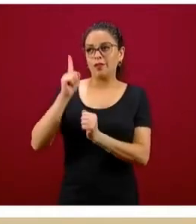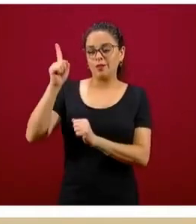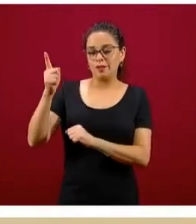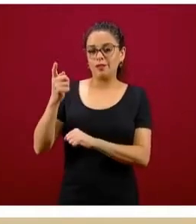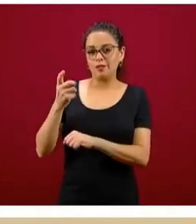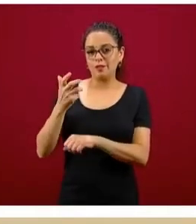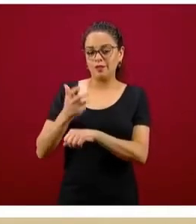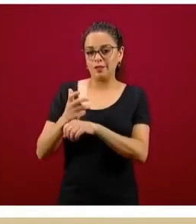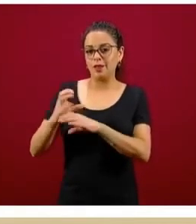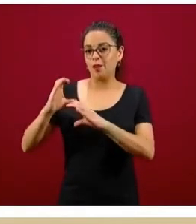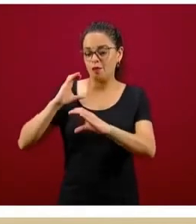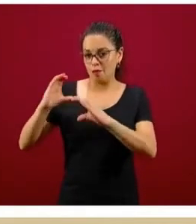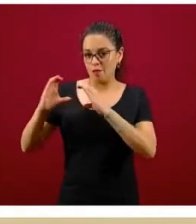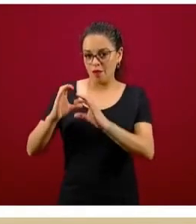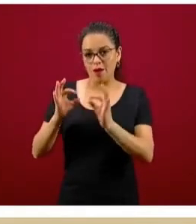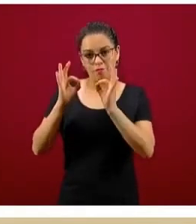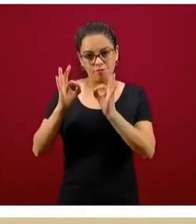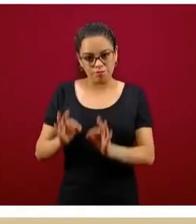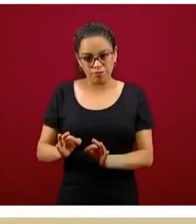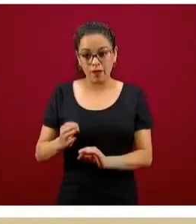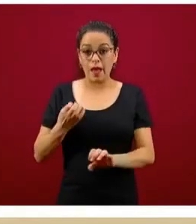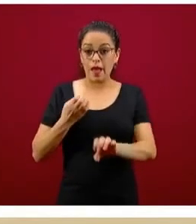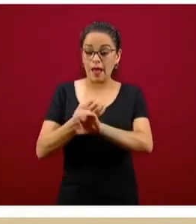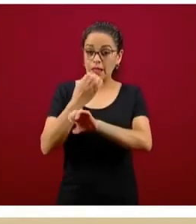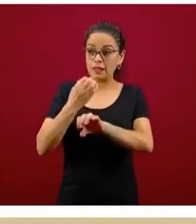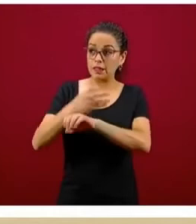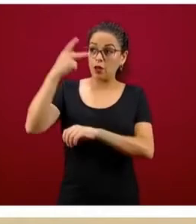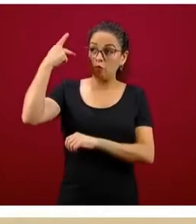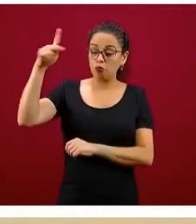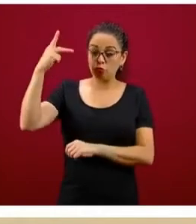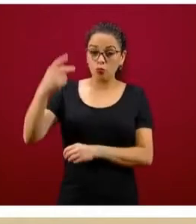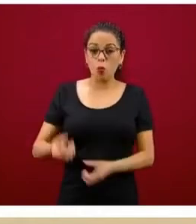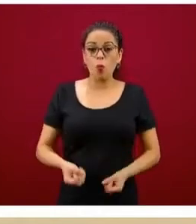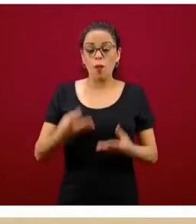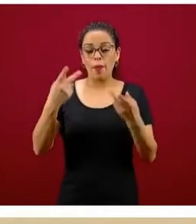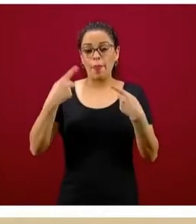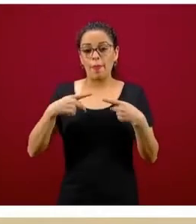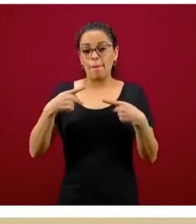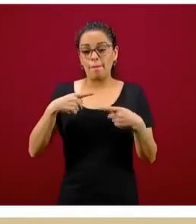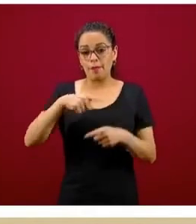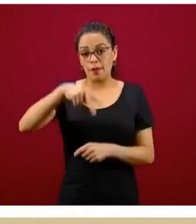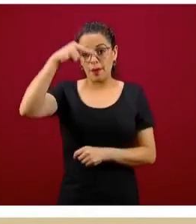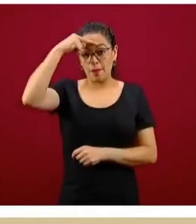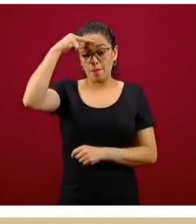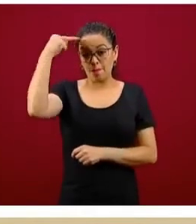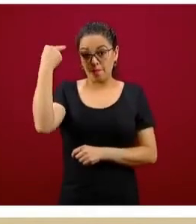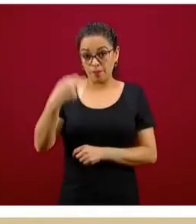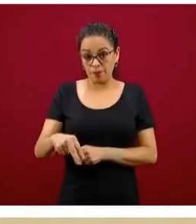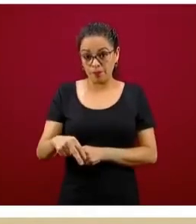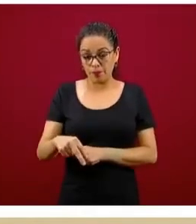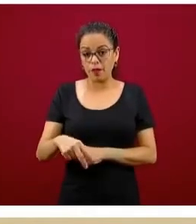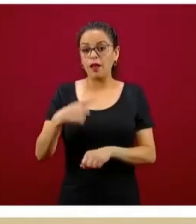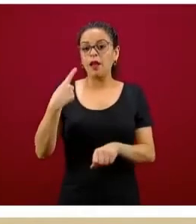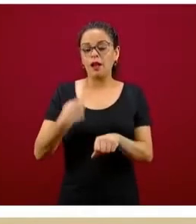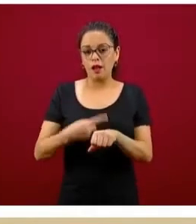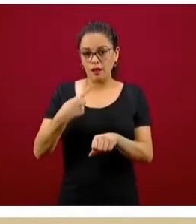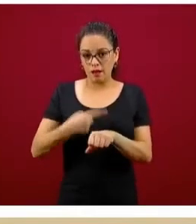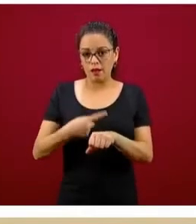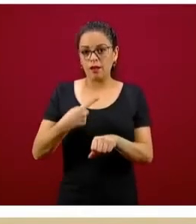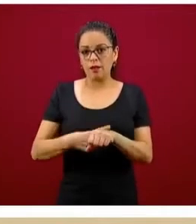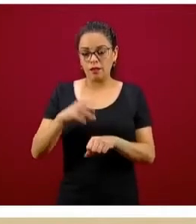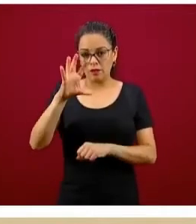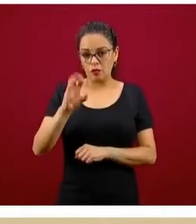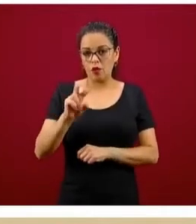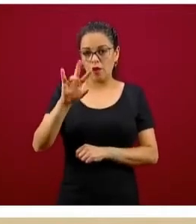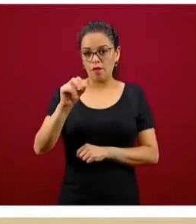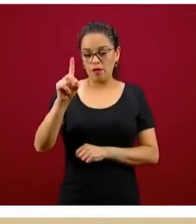por estado de Estados Unidos el número de personas mexicanas que han tenido COVID y que han sido registradas por